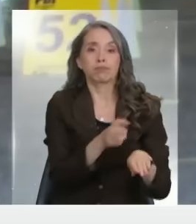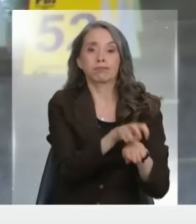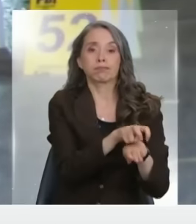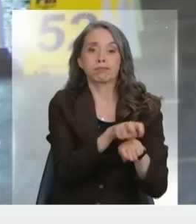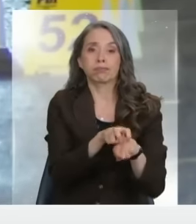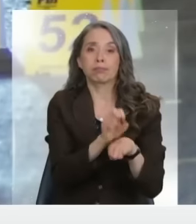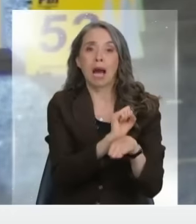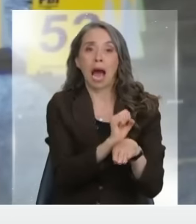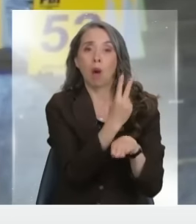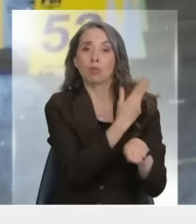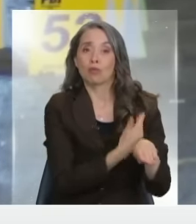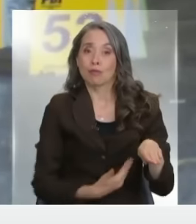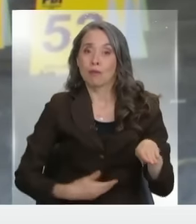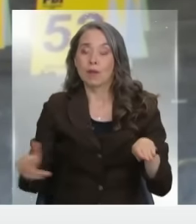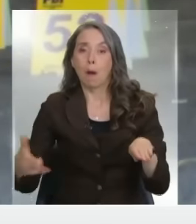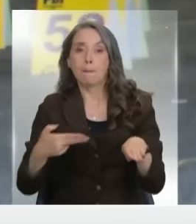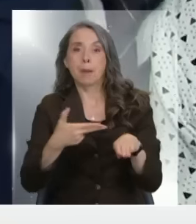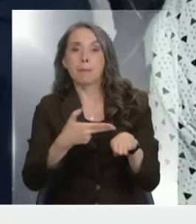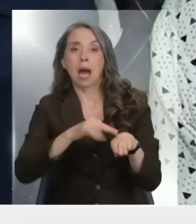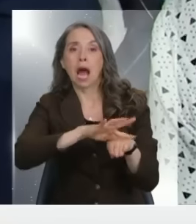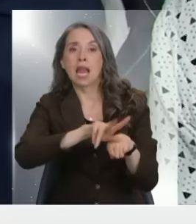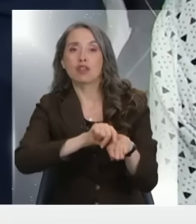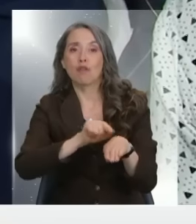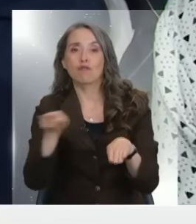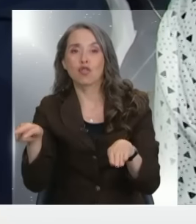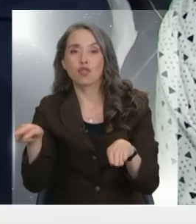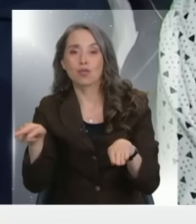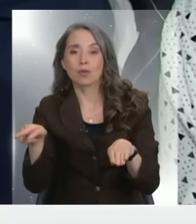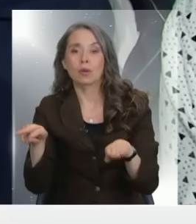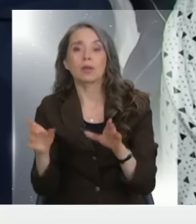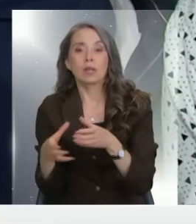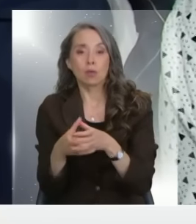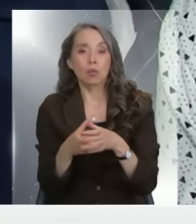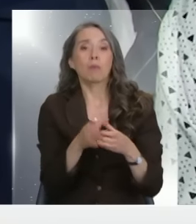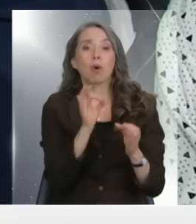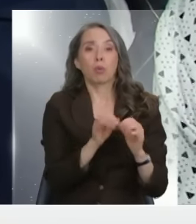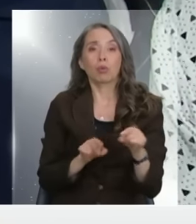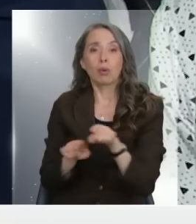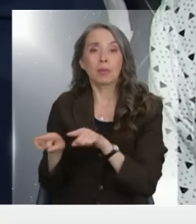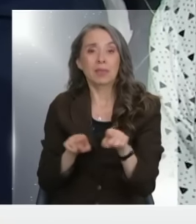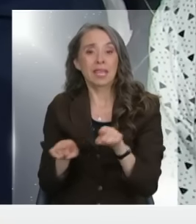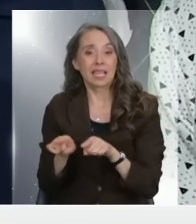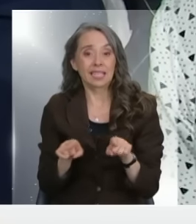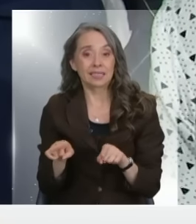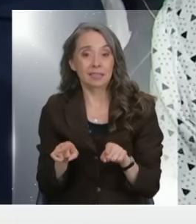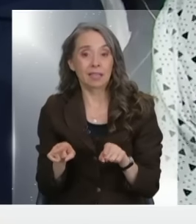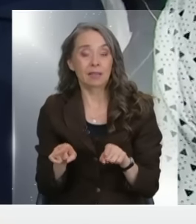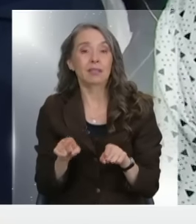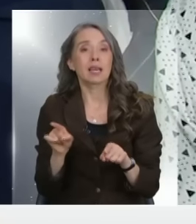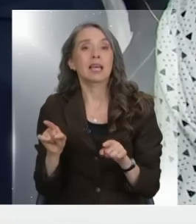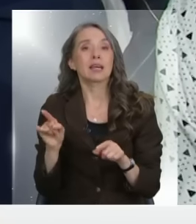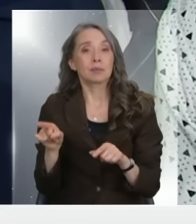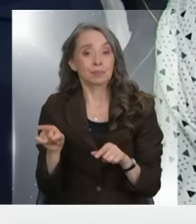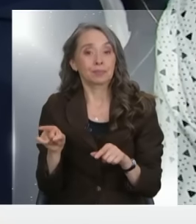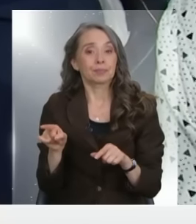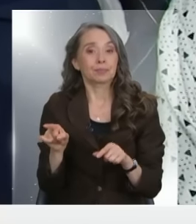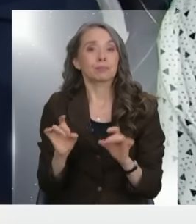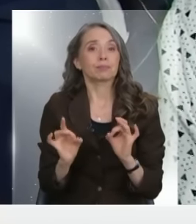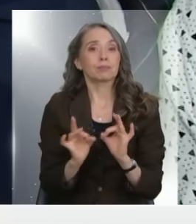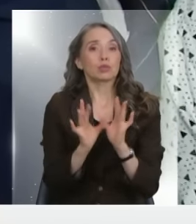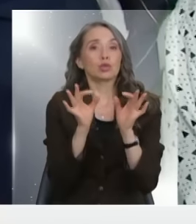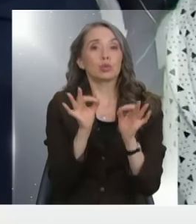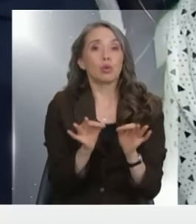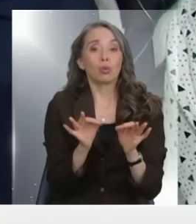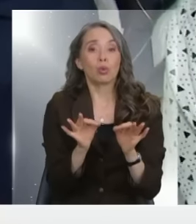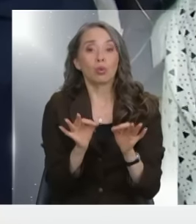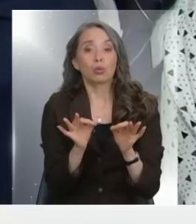bordo de un auto fiscal. Y es en ese contexto, realizando diligencias de ese procedimiento, es que circunstancialmente